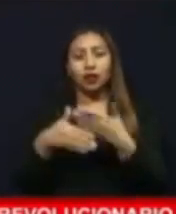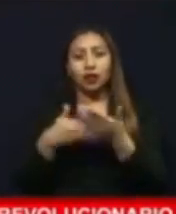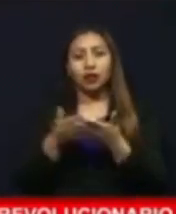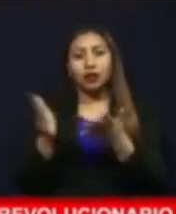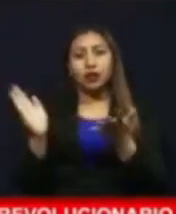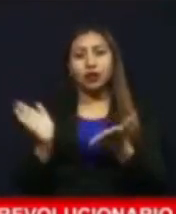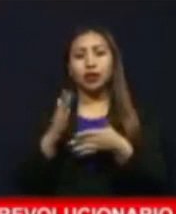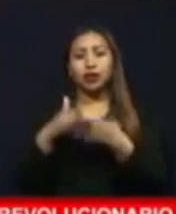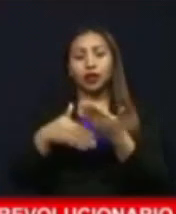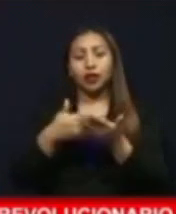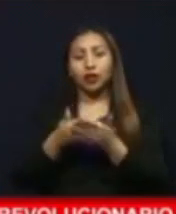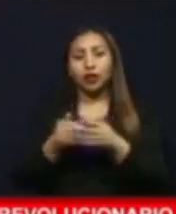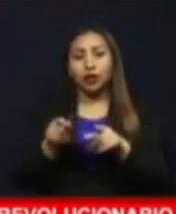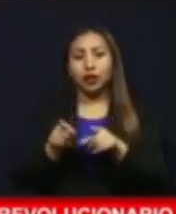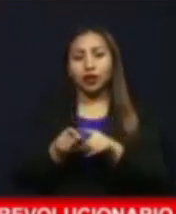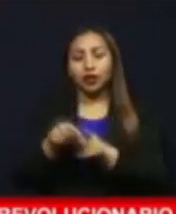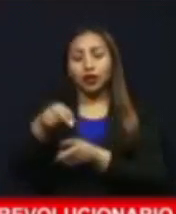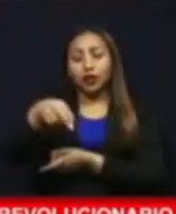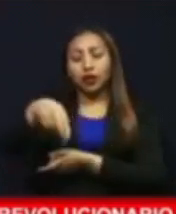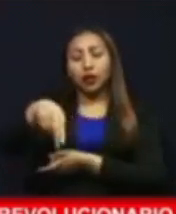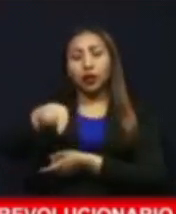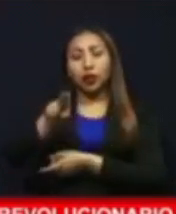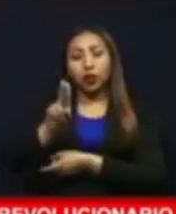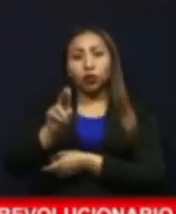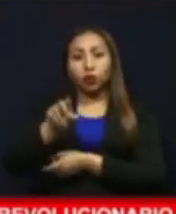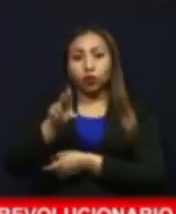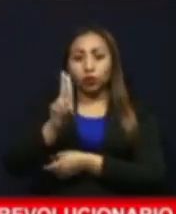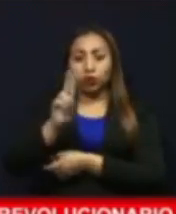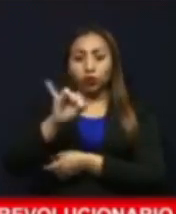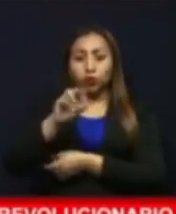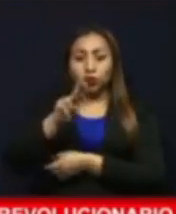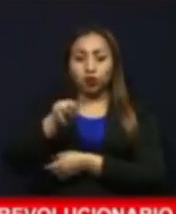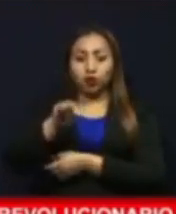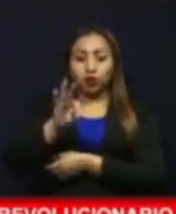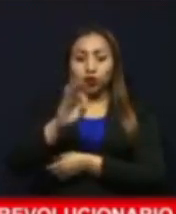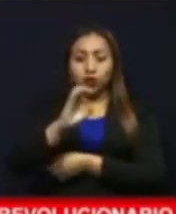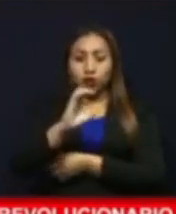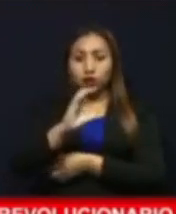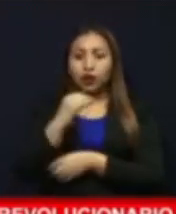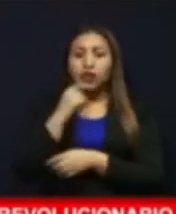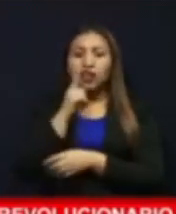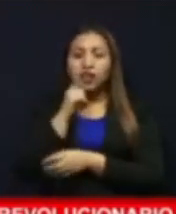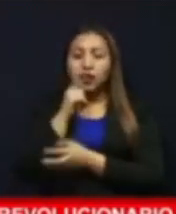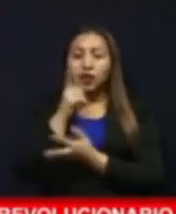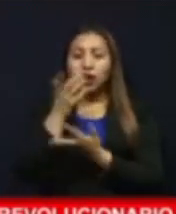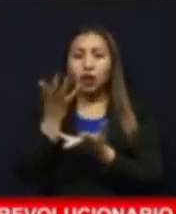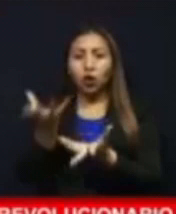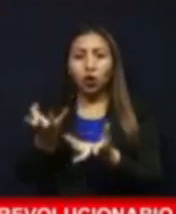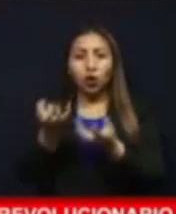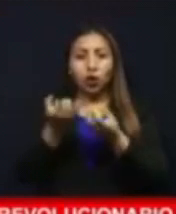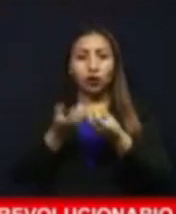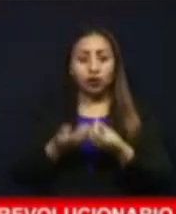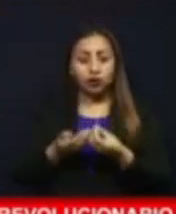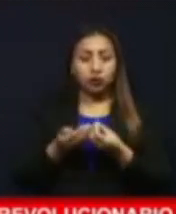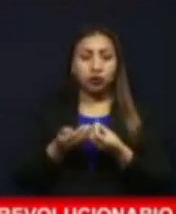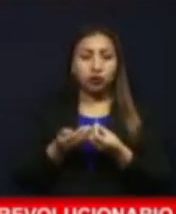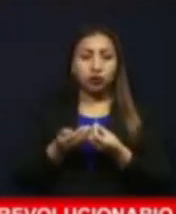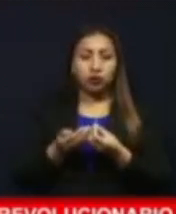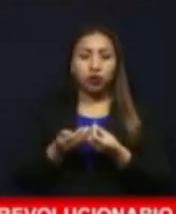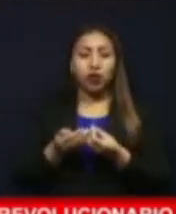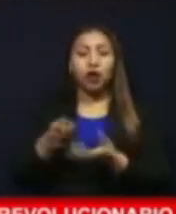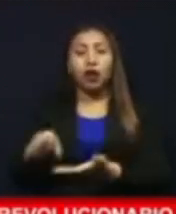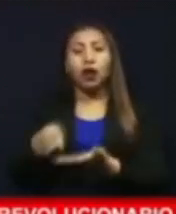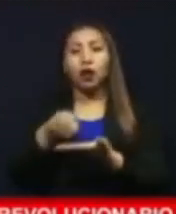saber quién lo adquirió miren lo que dijeron la compra de la plataforma y los contratos para su implementación